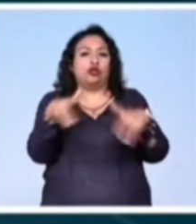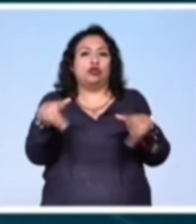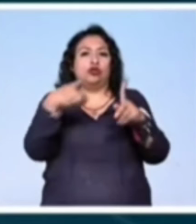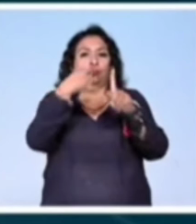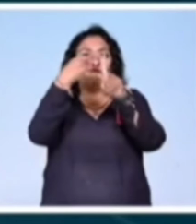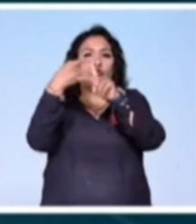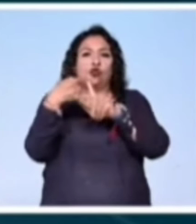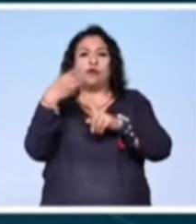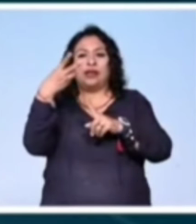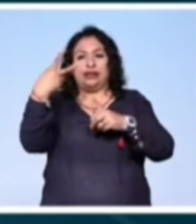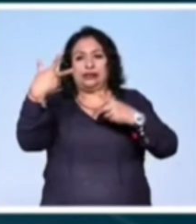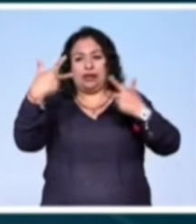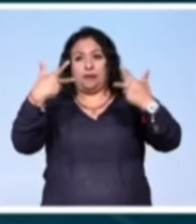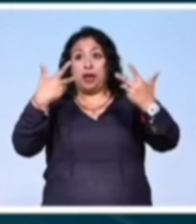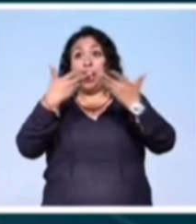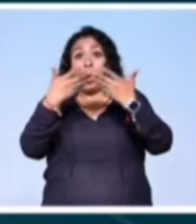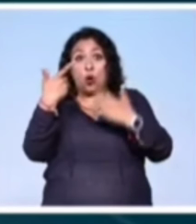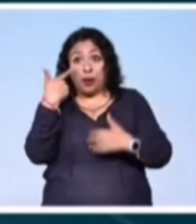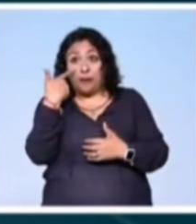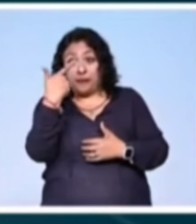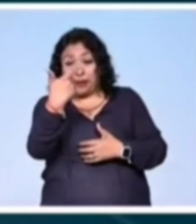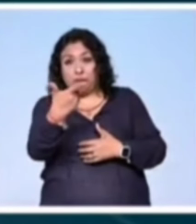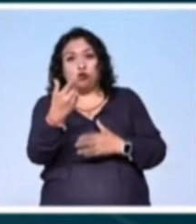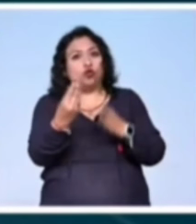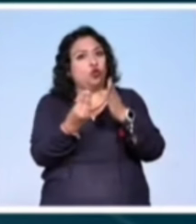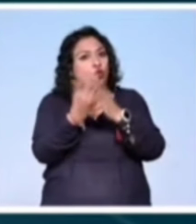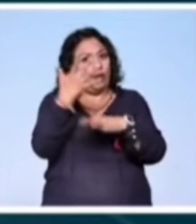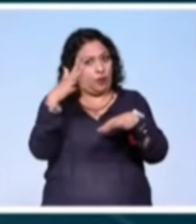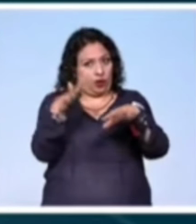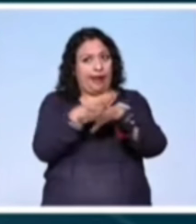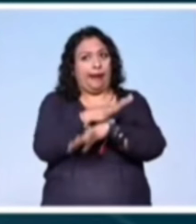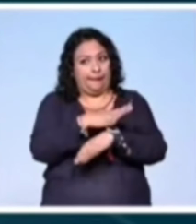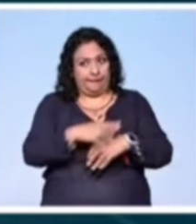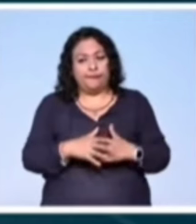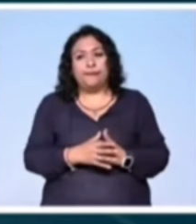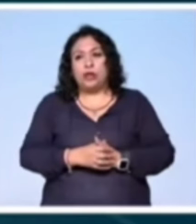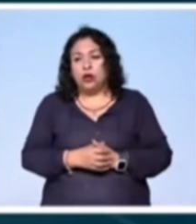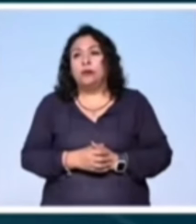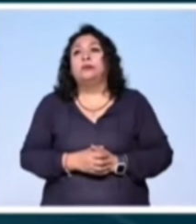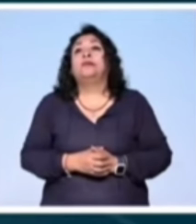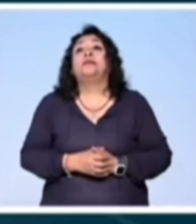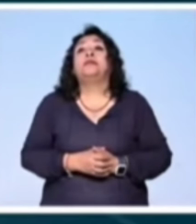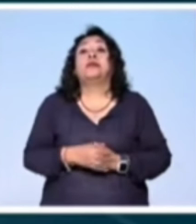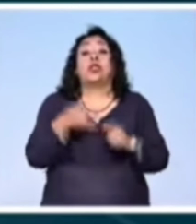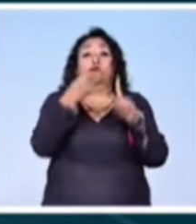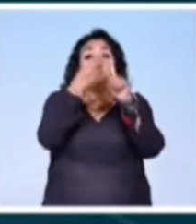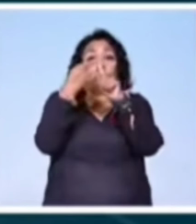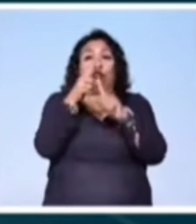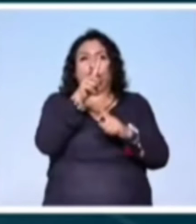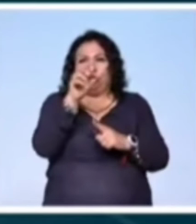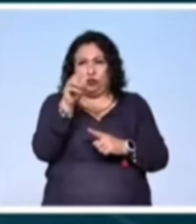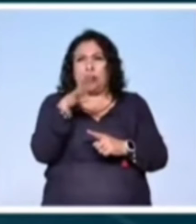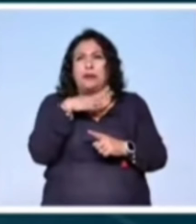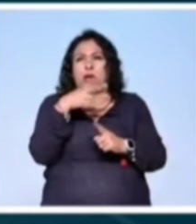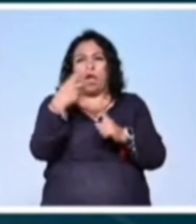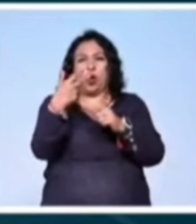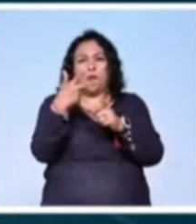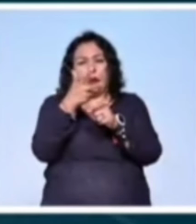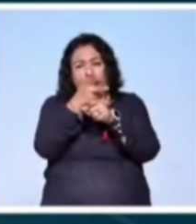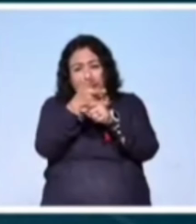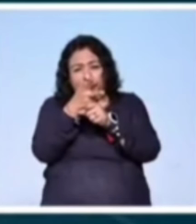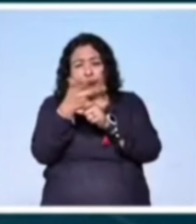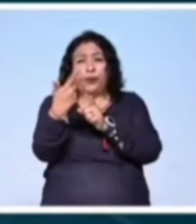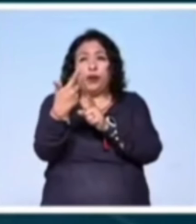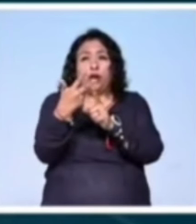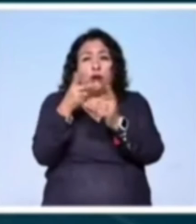Zoom a tres cámaras. Lo que ahora veremos será una nueva versión. La puesta en Zoom permitía muchos acercamientos porque